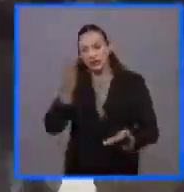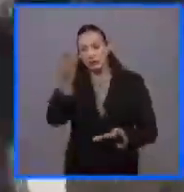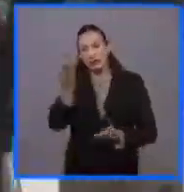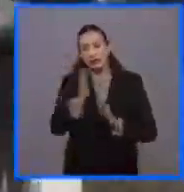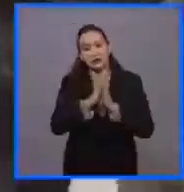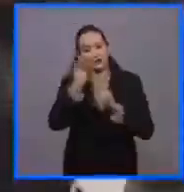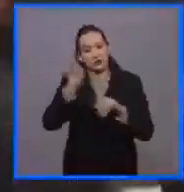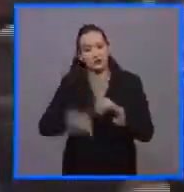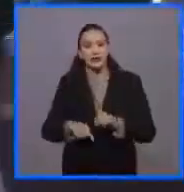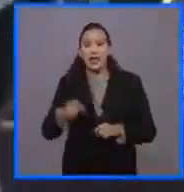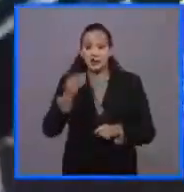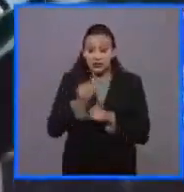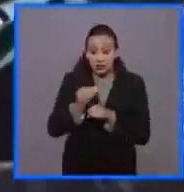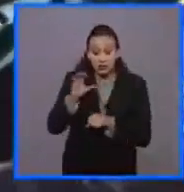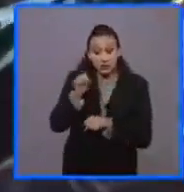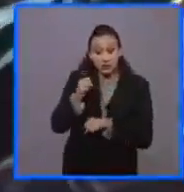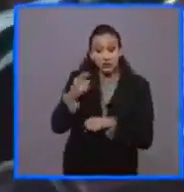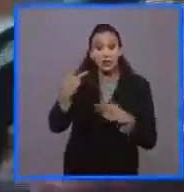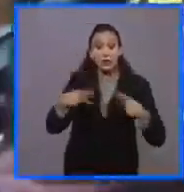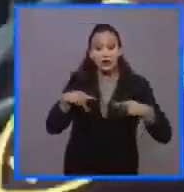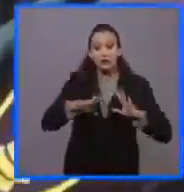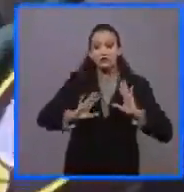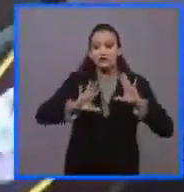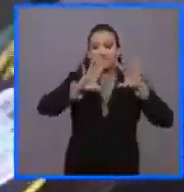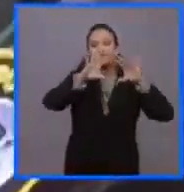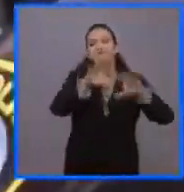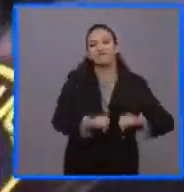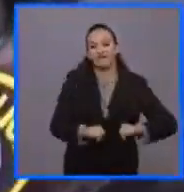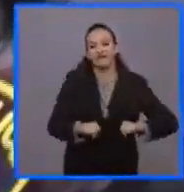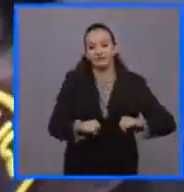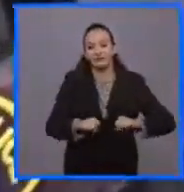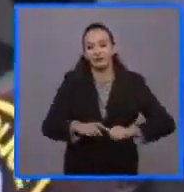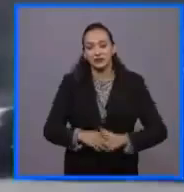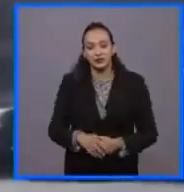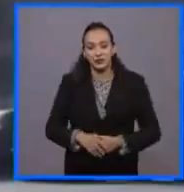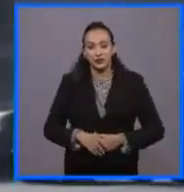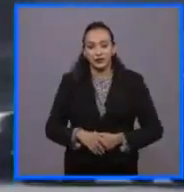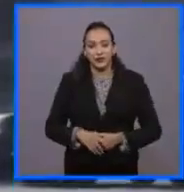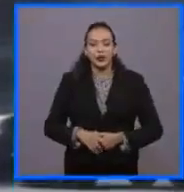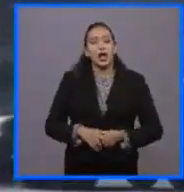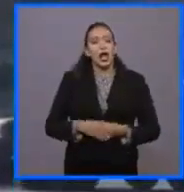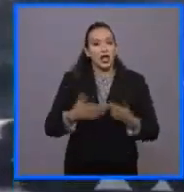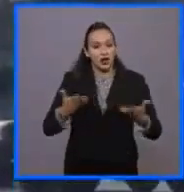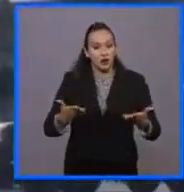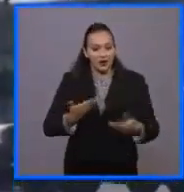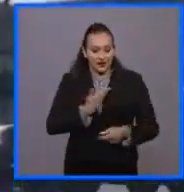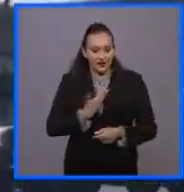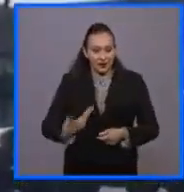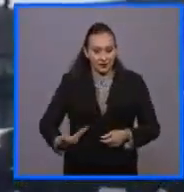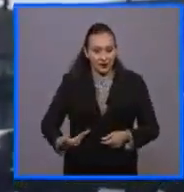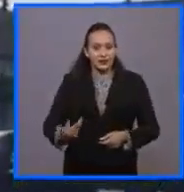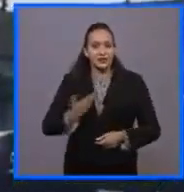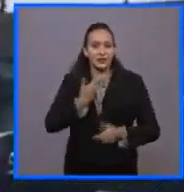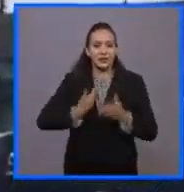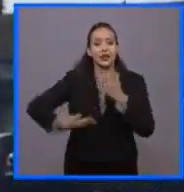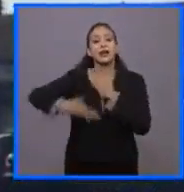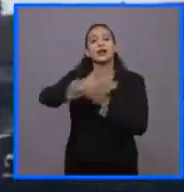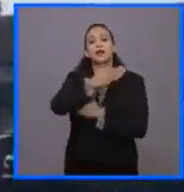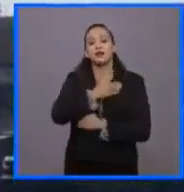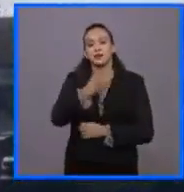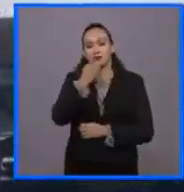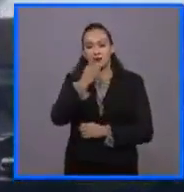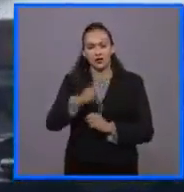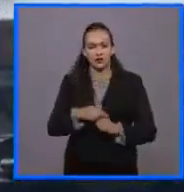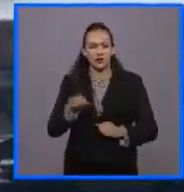momento, 60 personas han sido detenidas durante las protestas. En este contexto, la presidenta Claudia Sheinbaum rechazó que